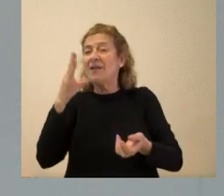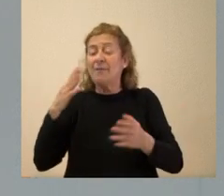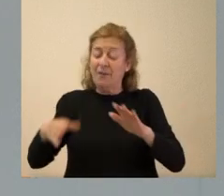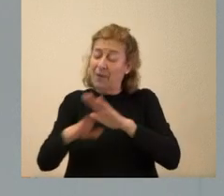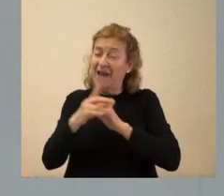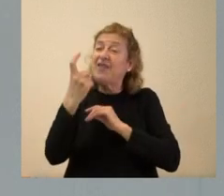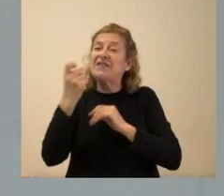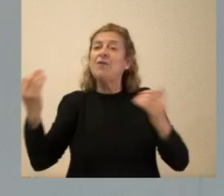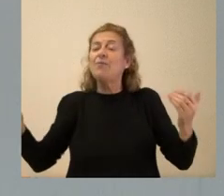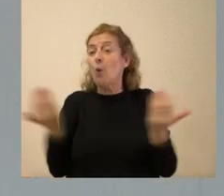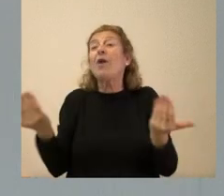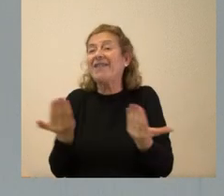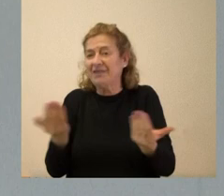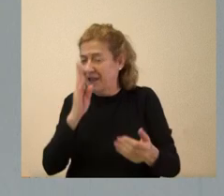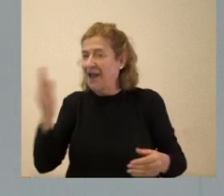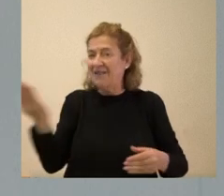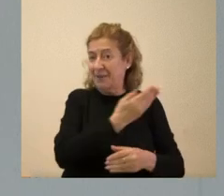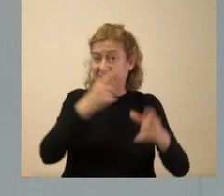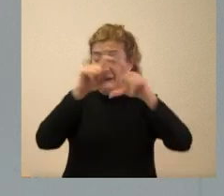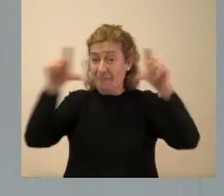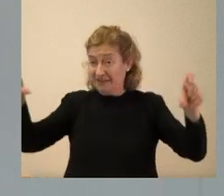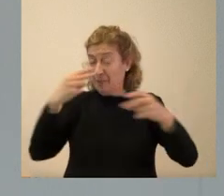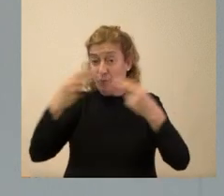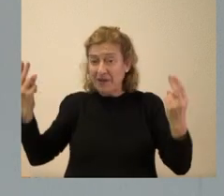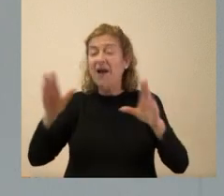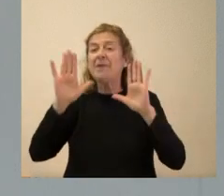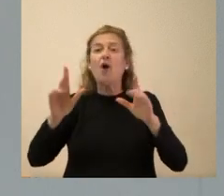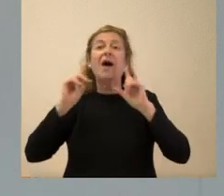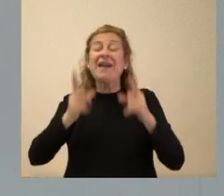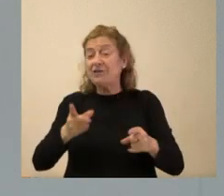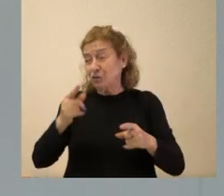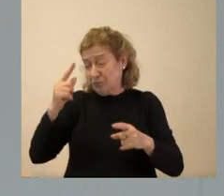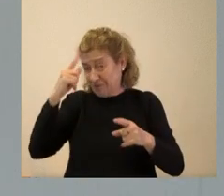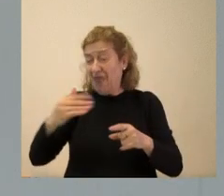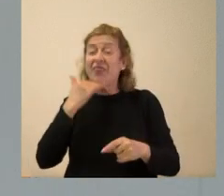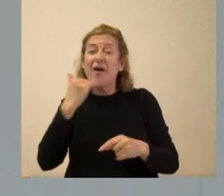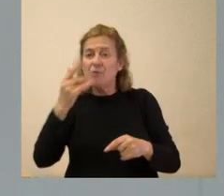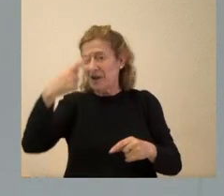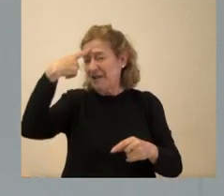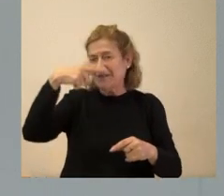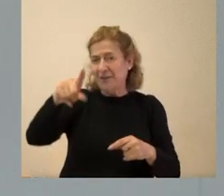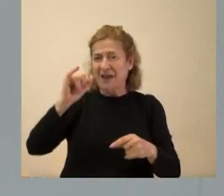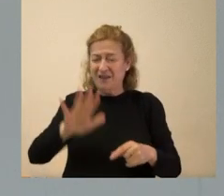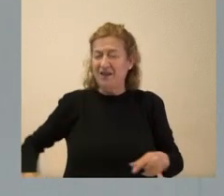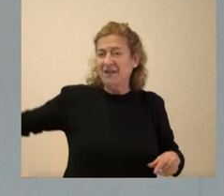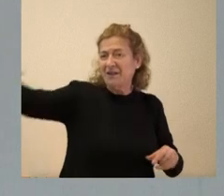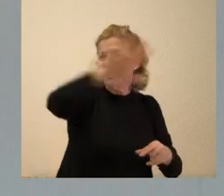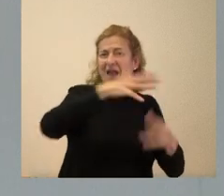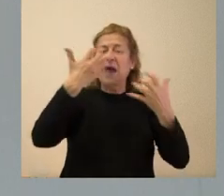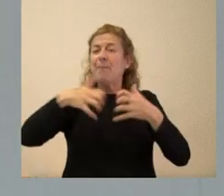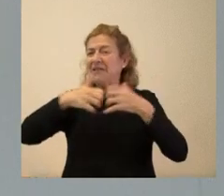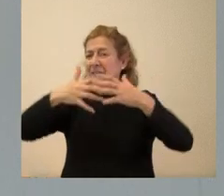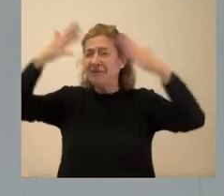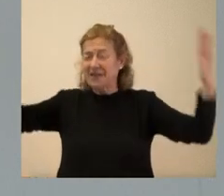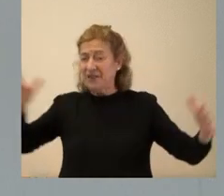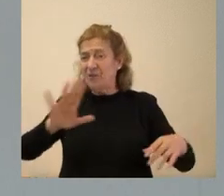urgencia a través de esta empresa pública pero en el caso concreto de Zamora saben ustedes que tenemos uno de los mayores polígonos empresariales de la comunidad que es